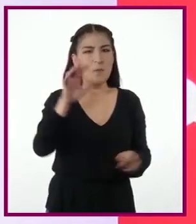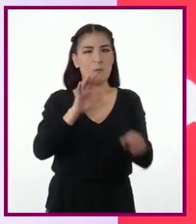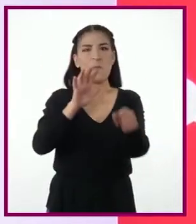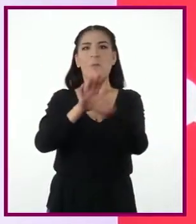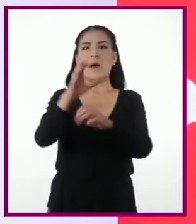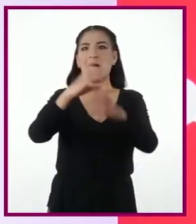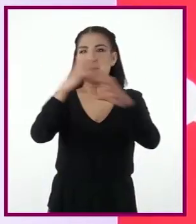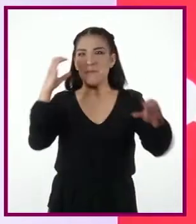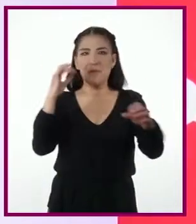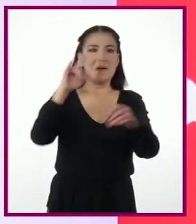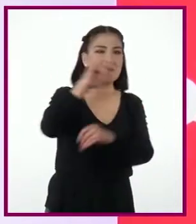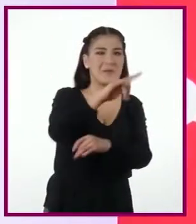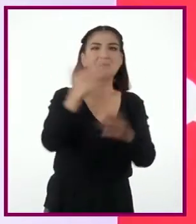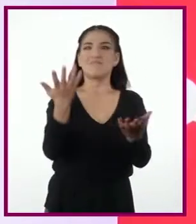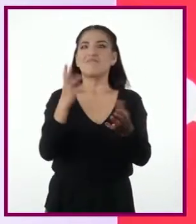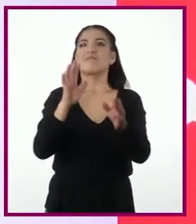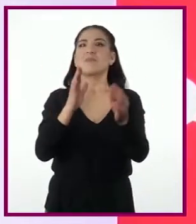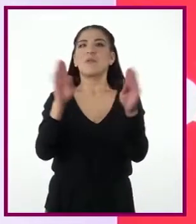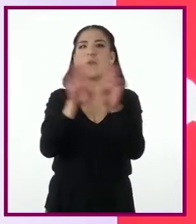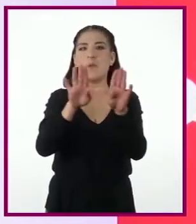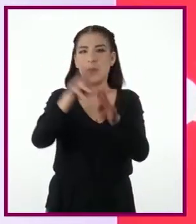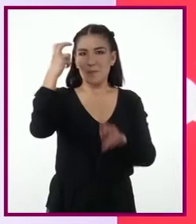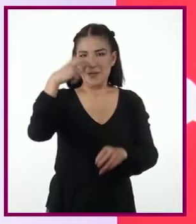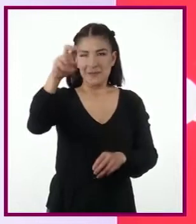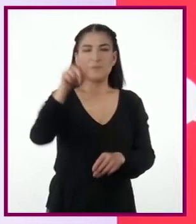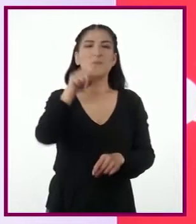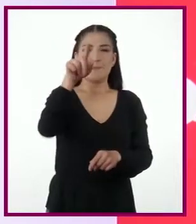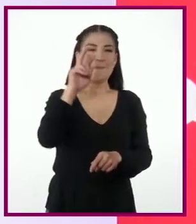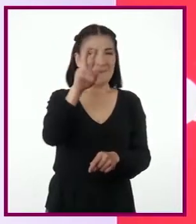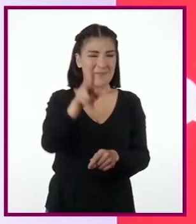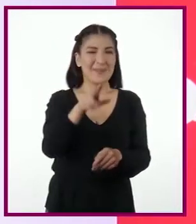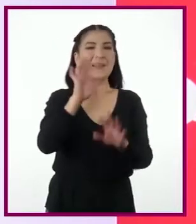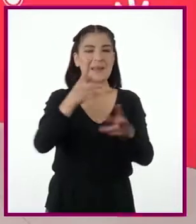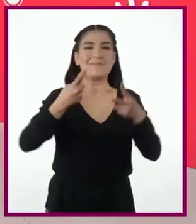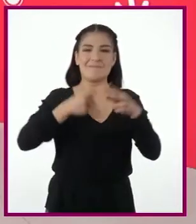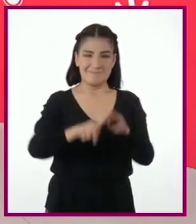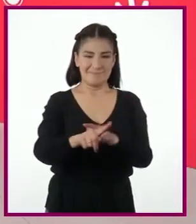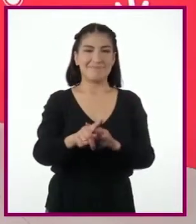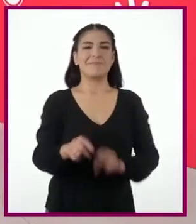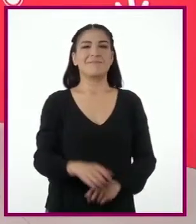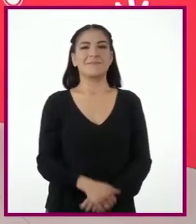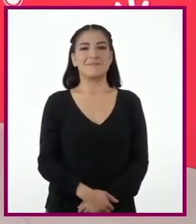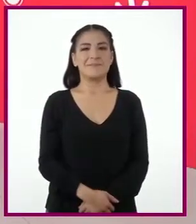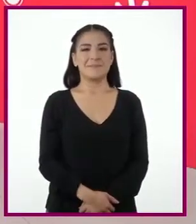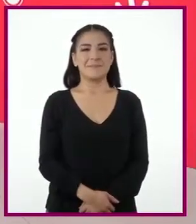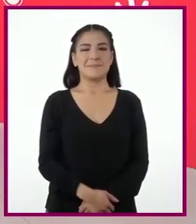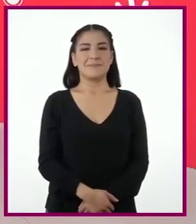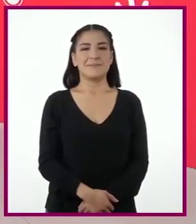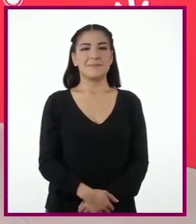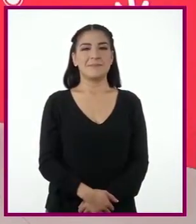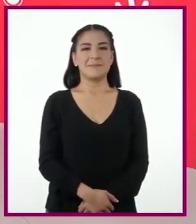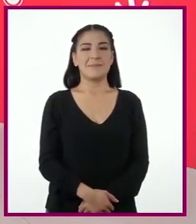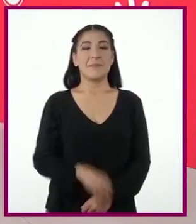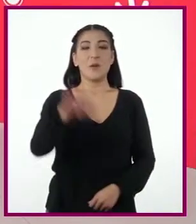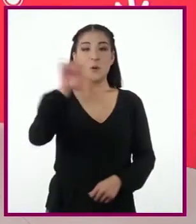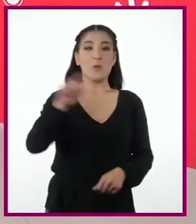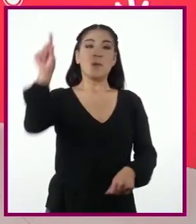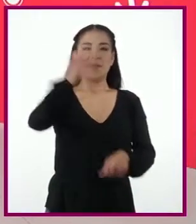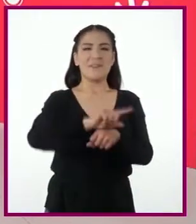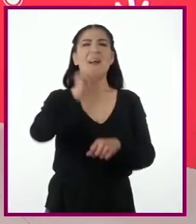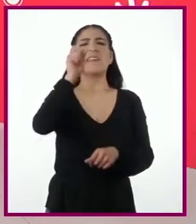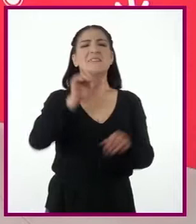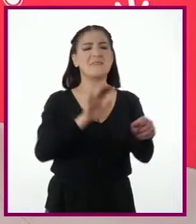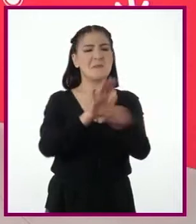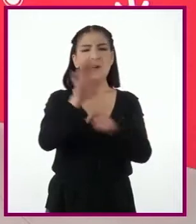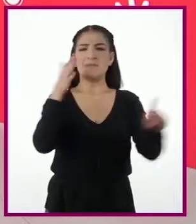hizo? Pues te invito a resolver todas estas incógnitas. Comencemos. El día de hoy nuestro propósito